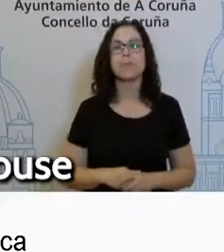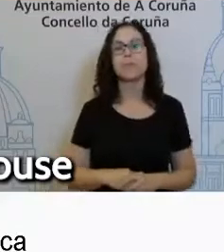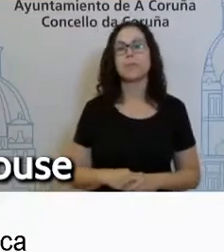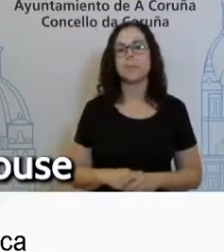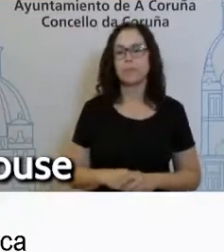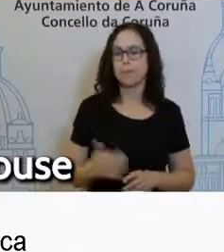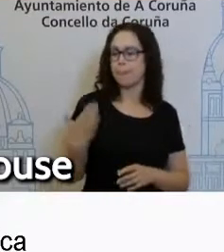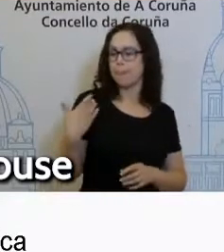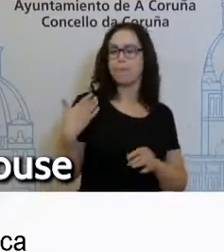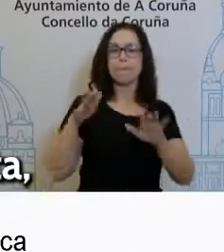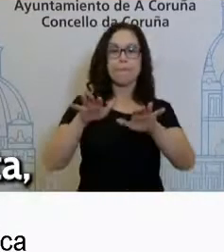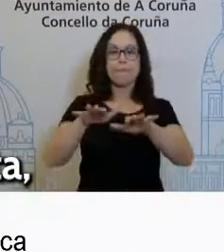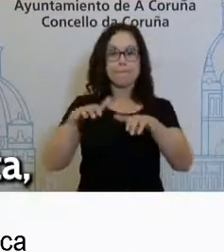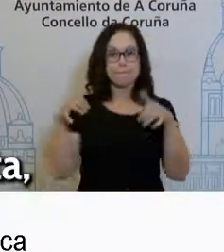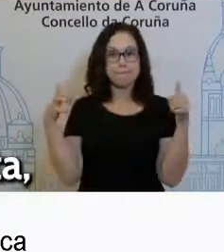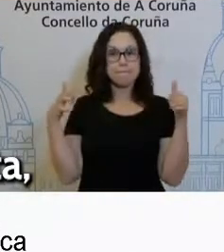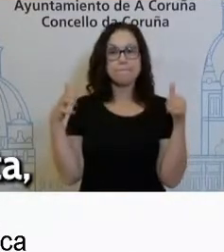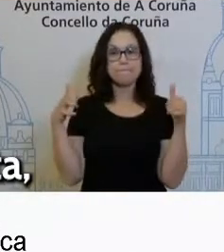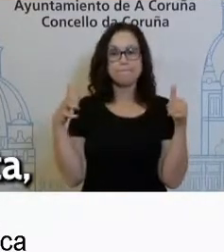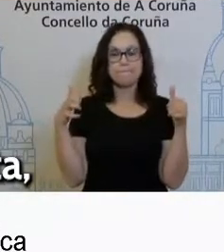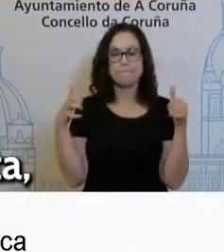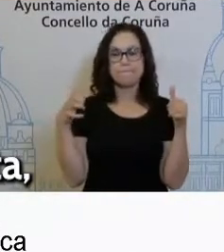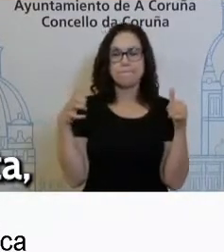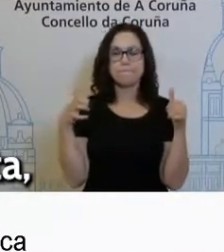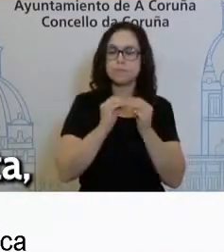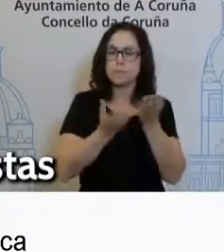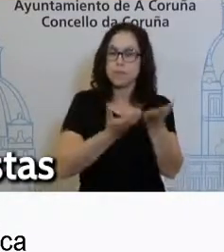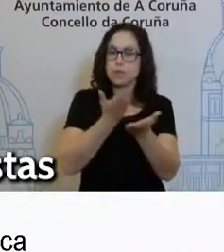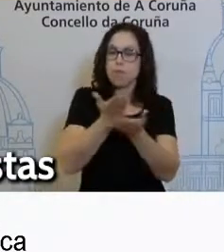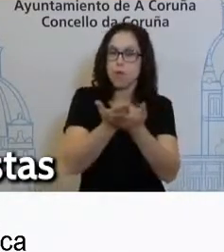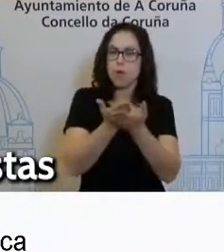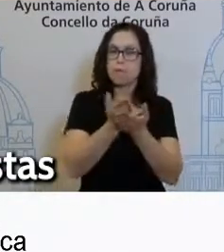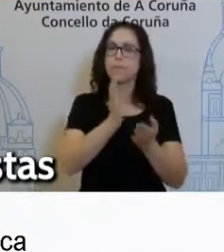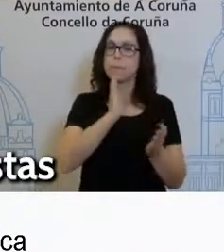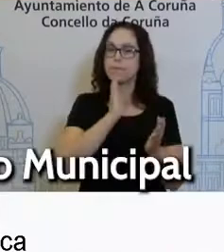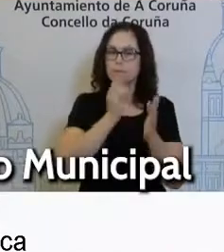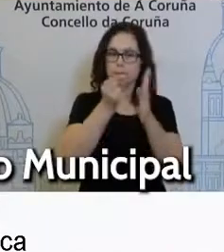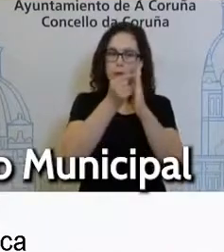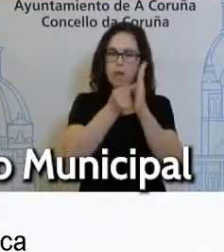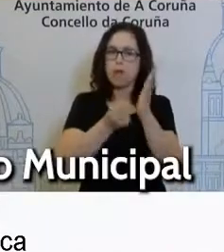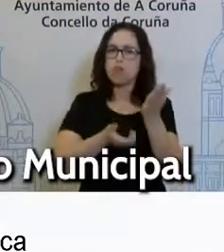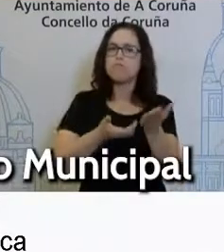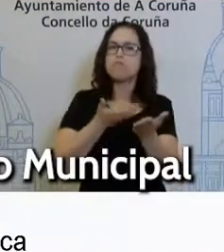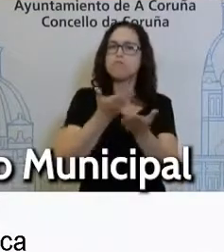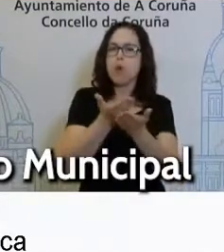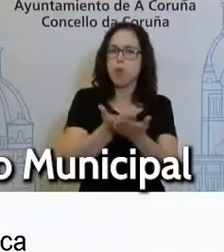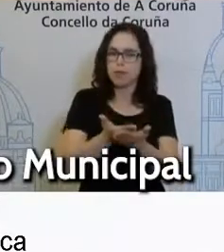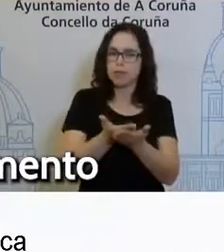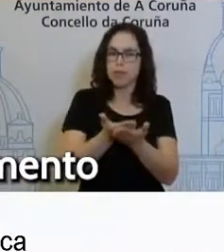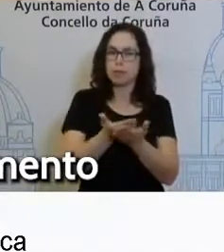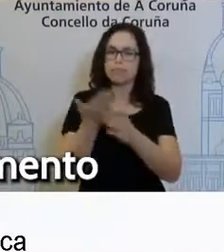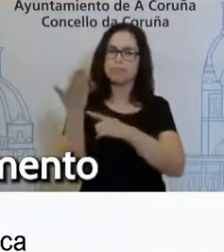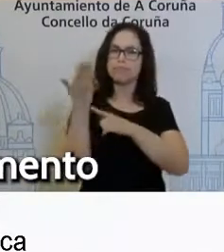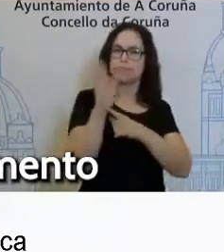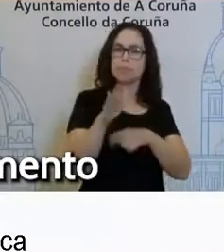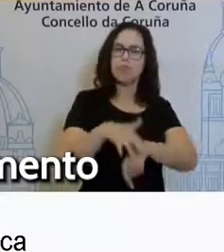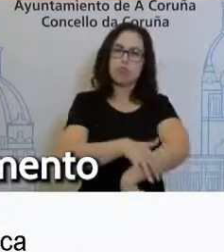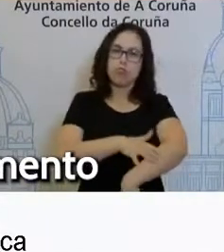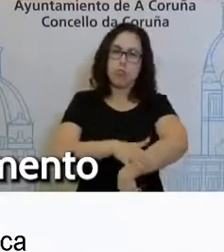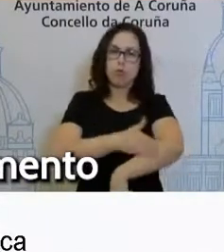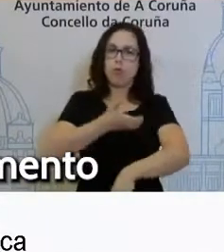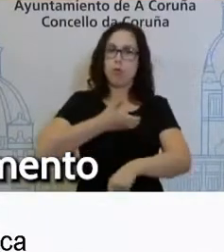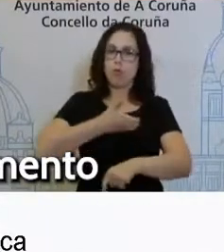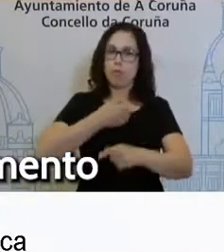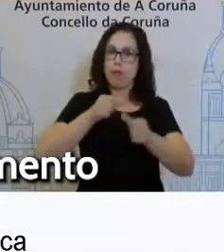No pleno pasado aprobouse unha moción conxunta, un conxunto de propostas que se lle traslada ao Goberno municipal para que